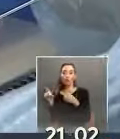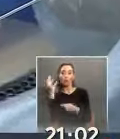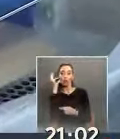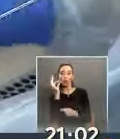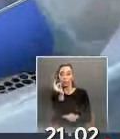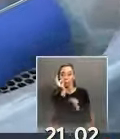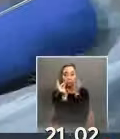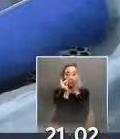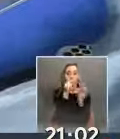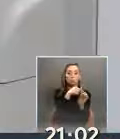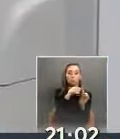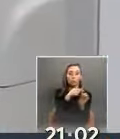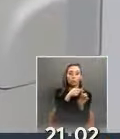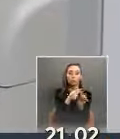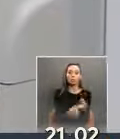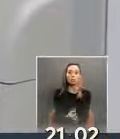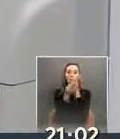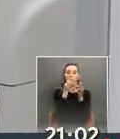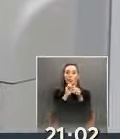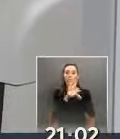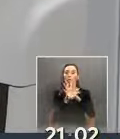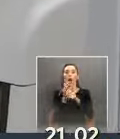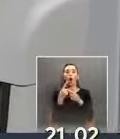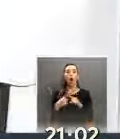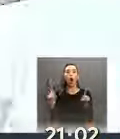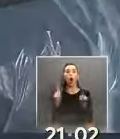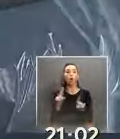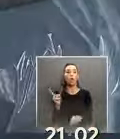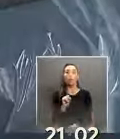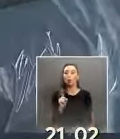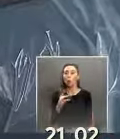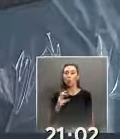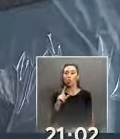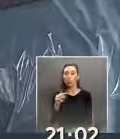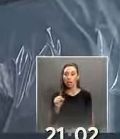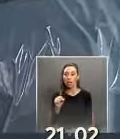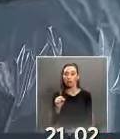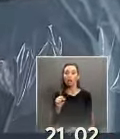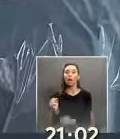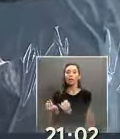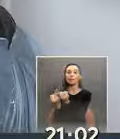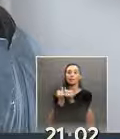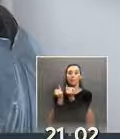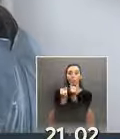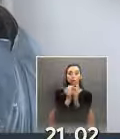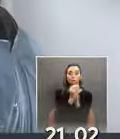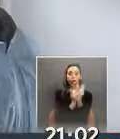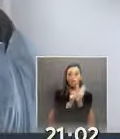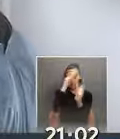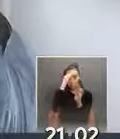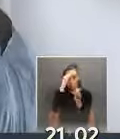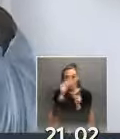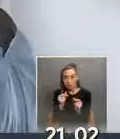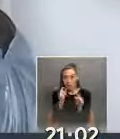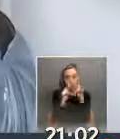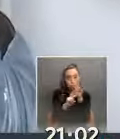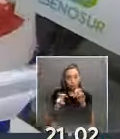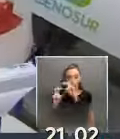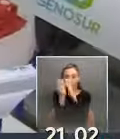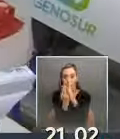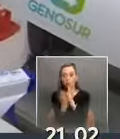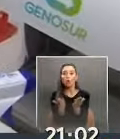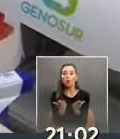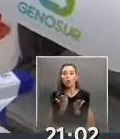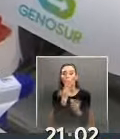positivos estarían contagiados con una variante distinta a la Delta. Casos reportados que ya tienen a los especialistas estudiando la mejor manera